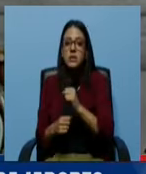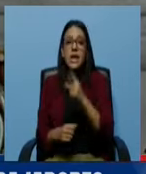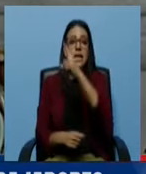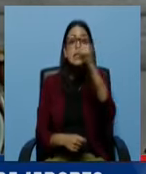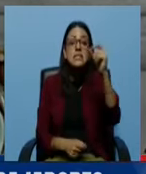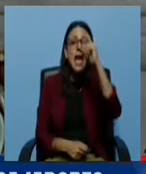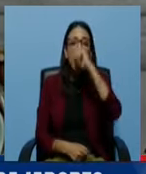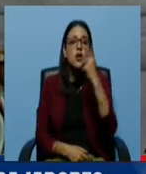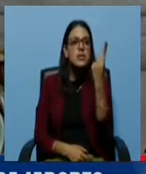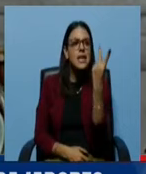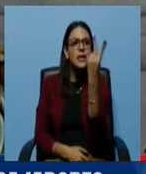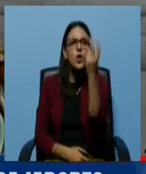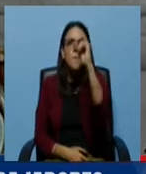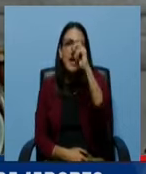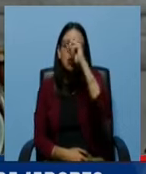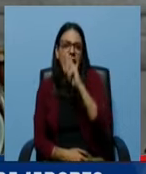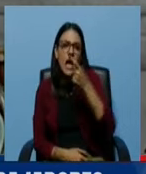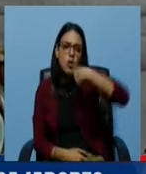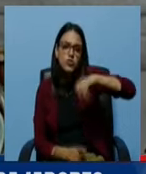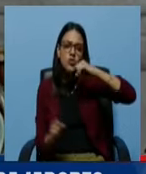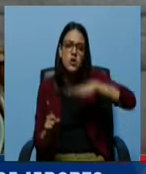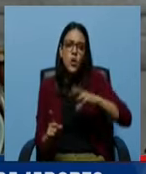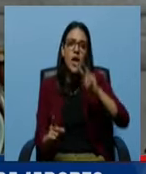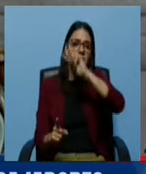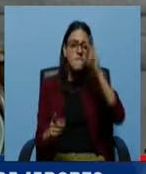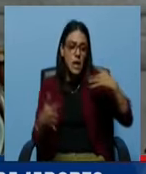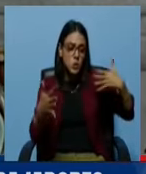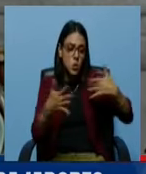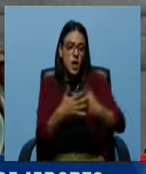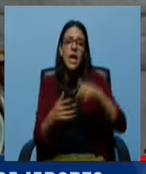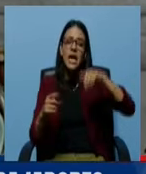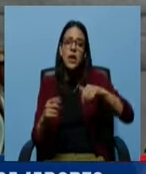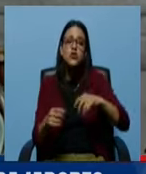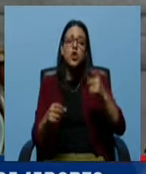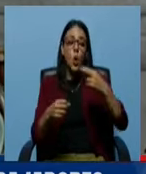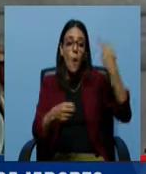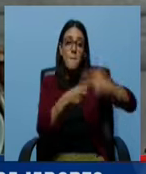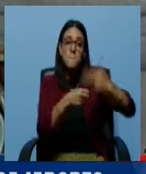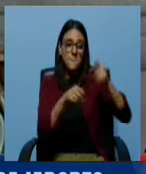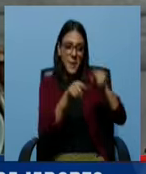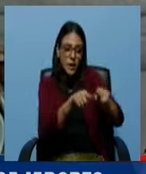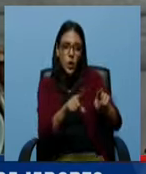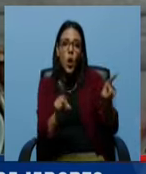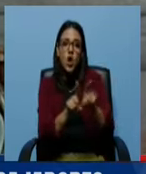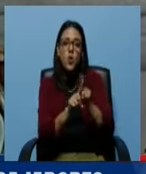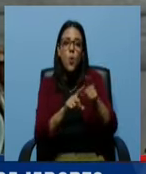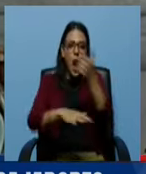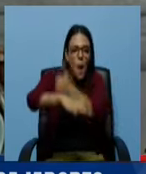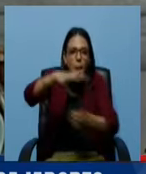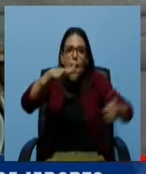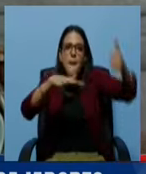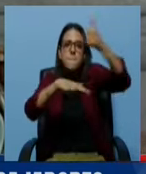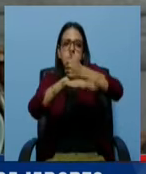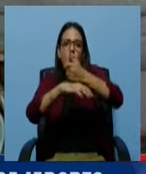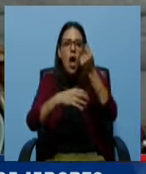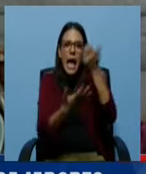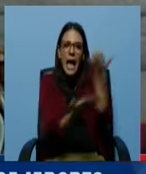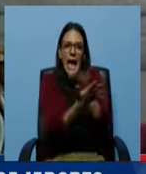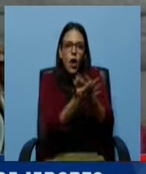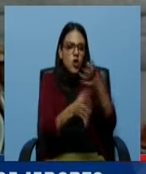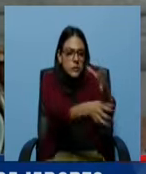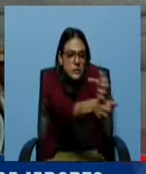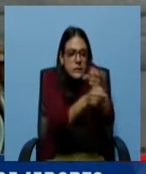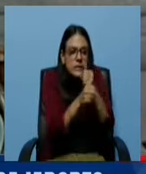en 120 años, que el petróleo se convirtió en hegemónico y en Venezuela se impuso un